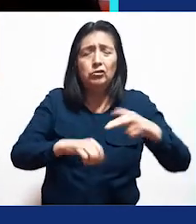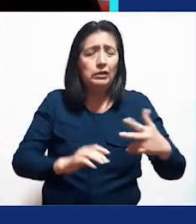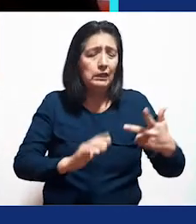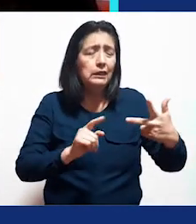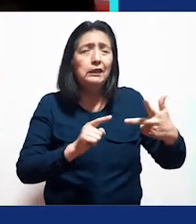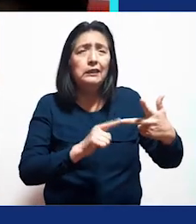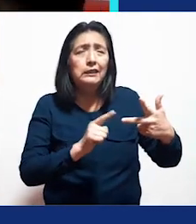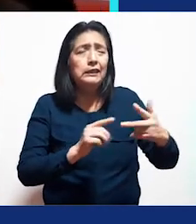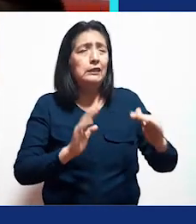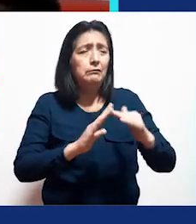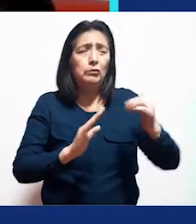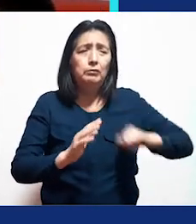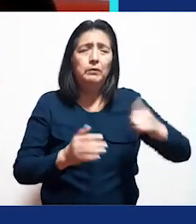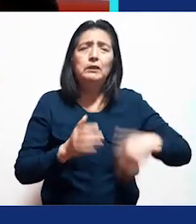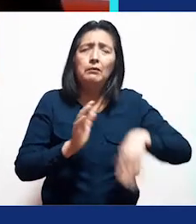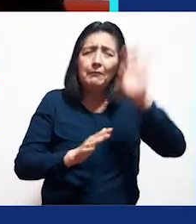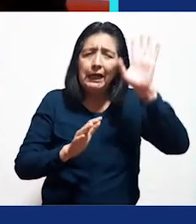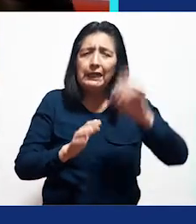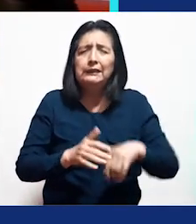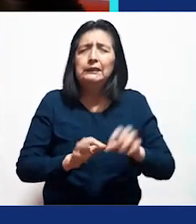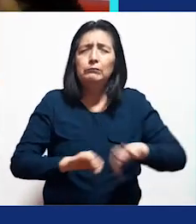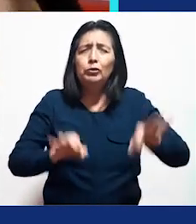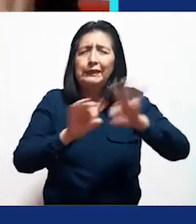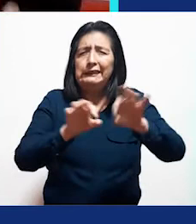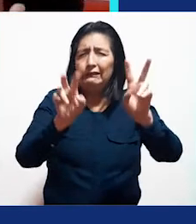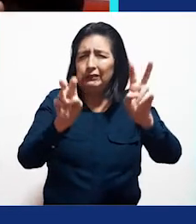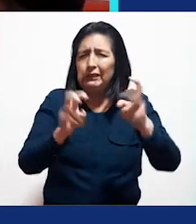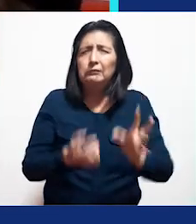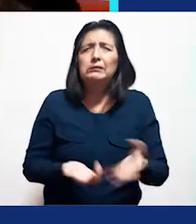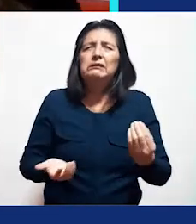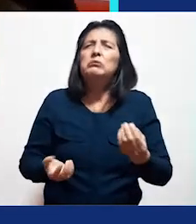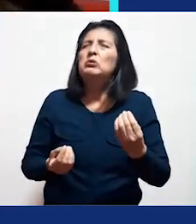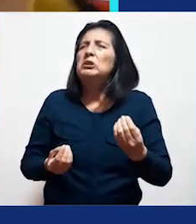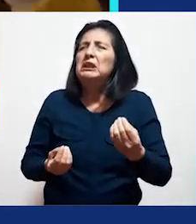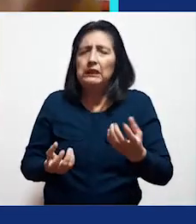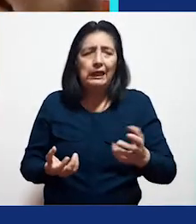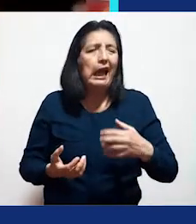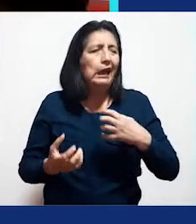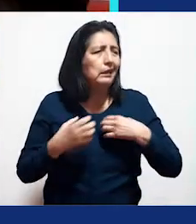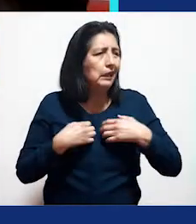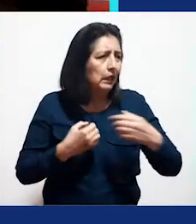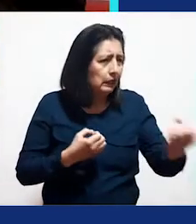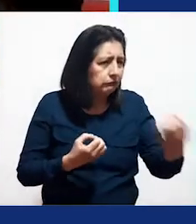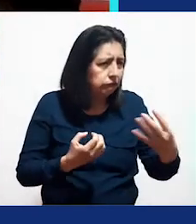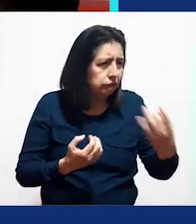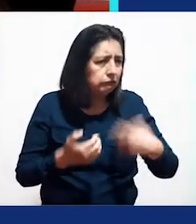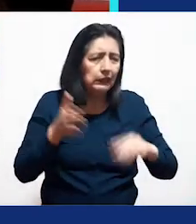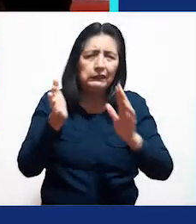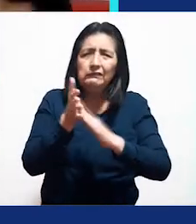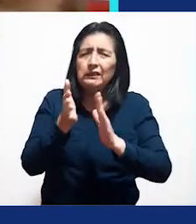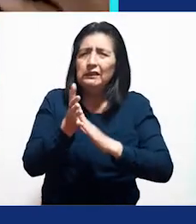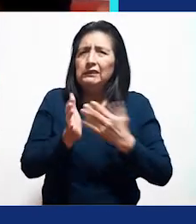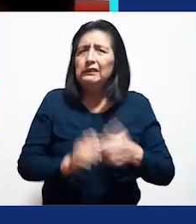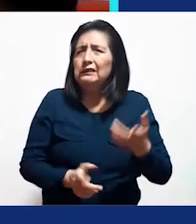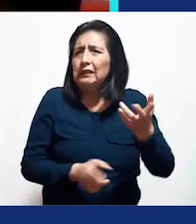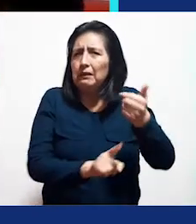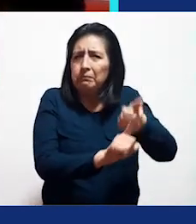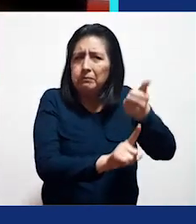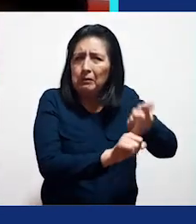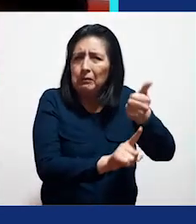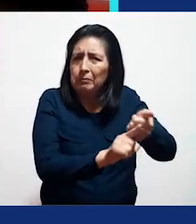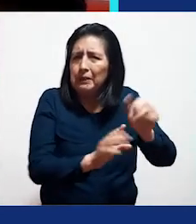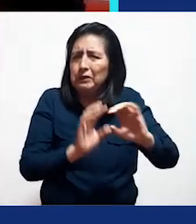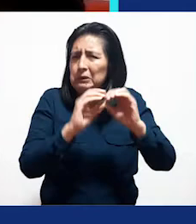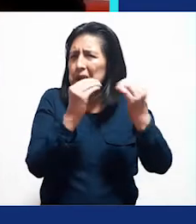gobiernos locales. Los temas más importantes han sido por quejas presentadas a la Defensoría del Pueblo a partir de las